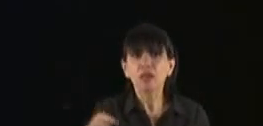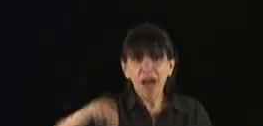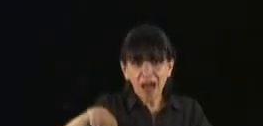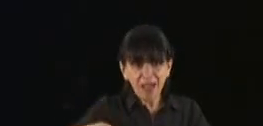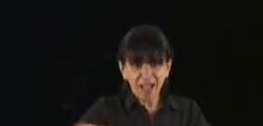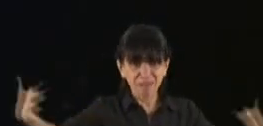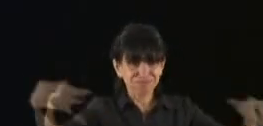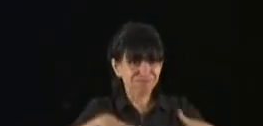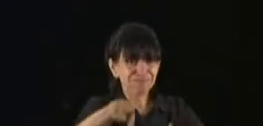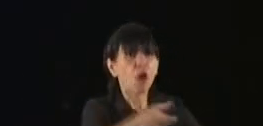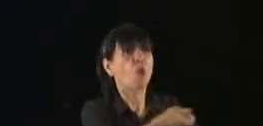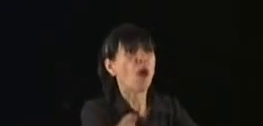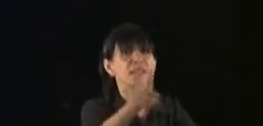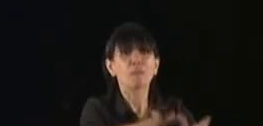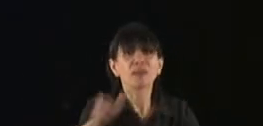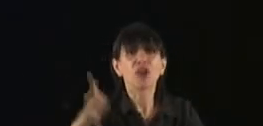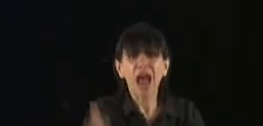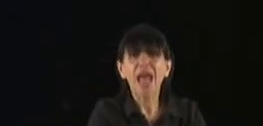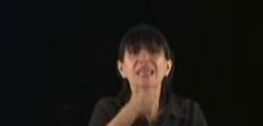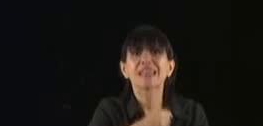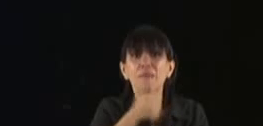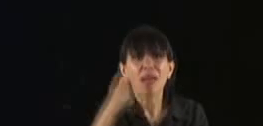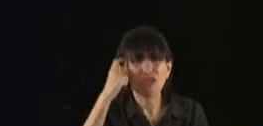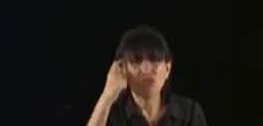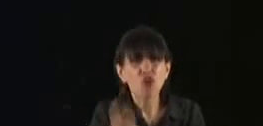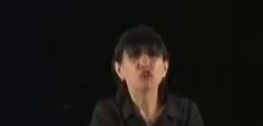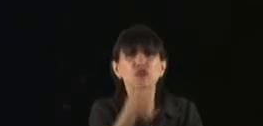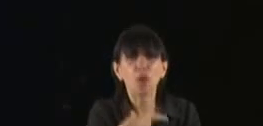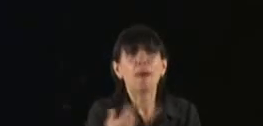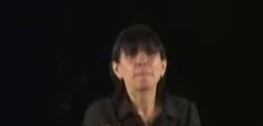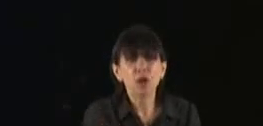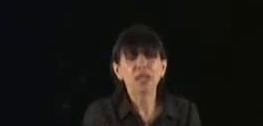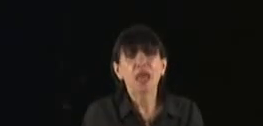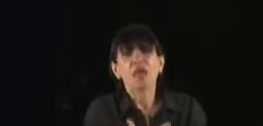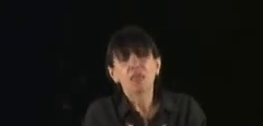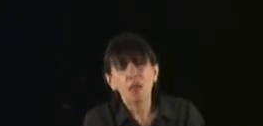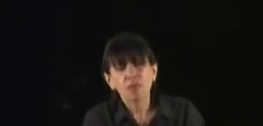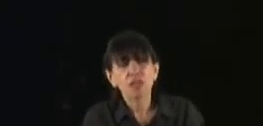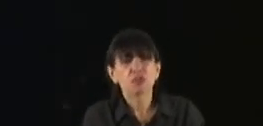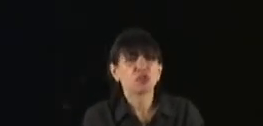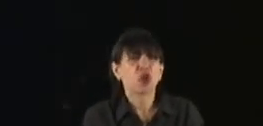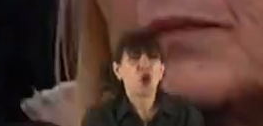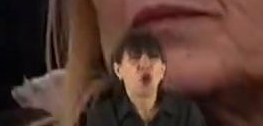un hipnótico, un sedante para dormir, un antidepresivo para sobrevivir.